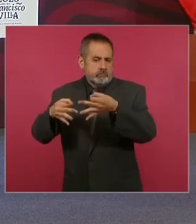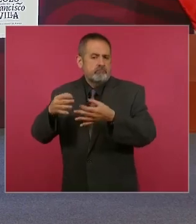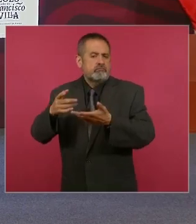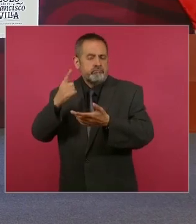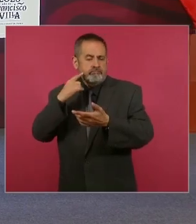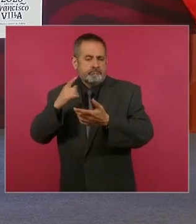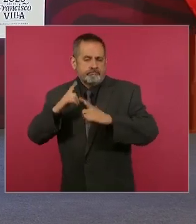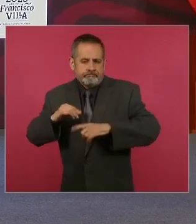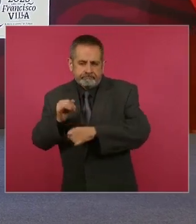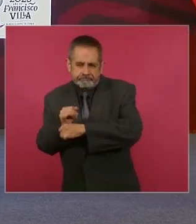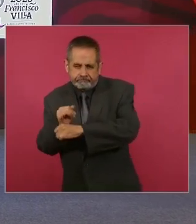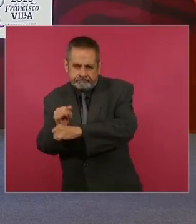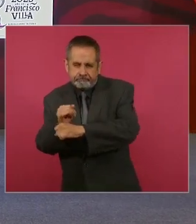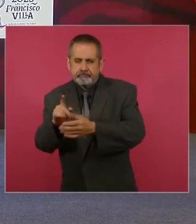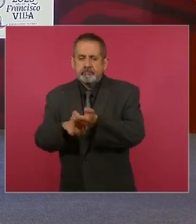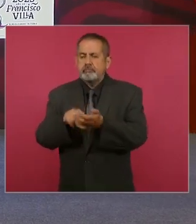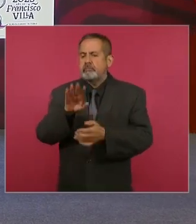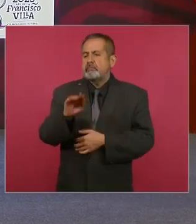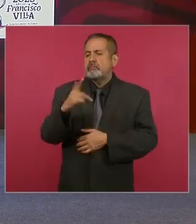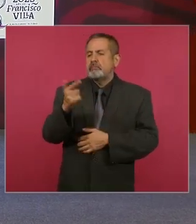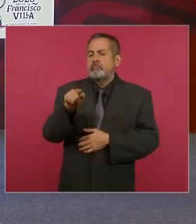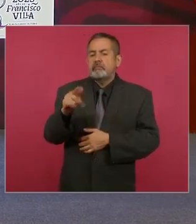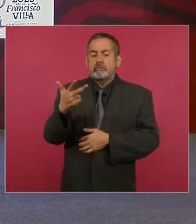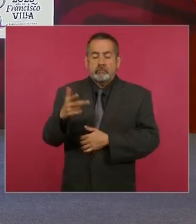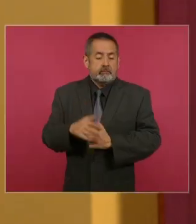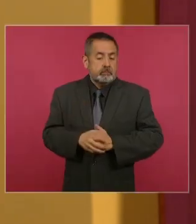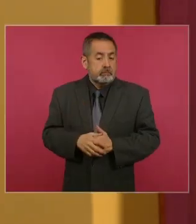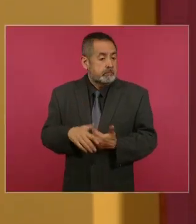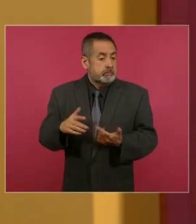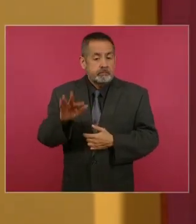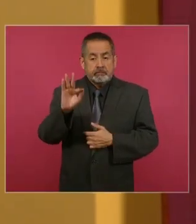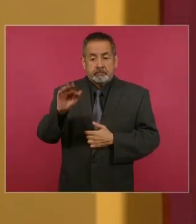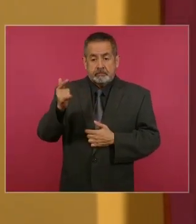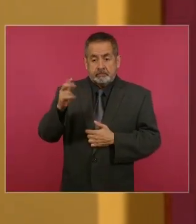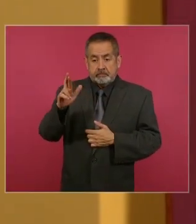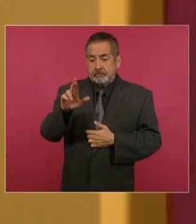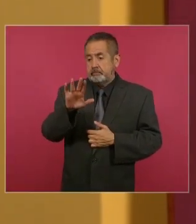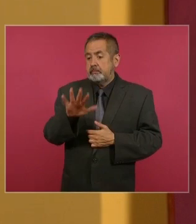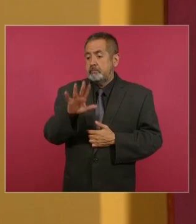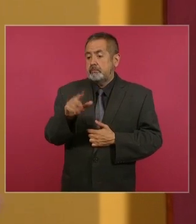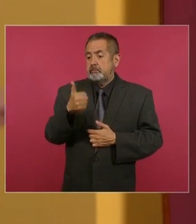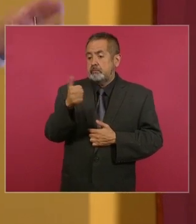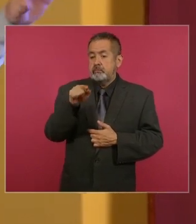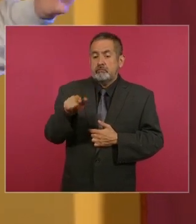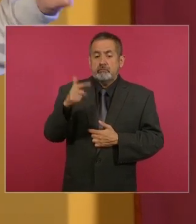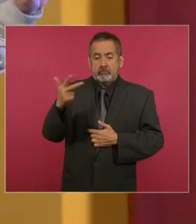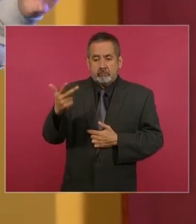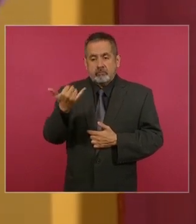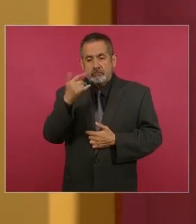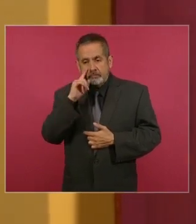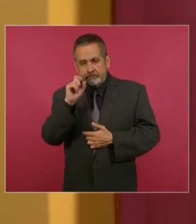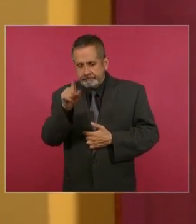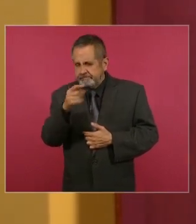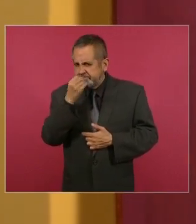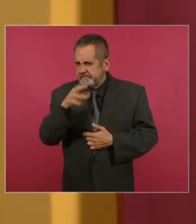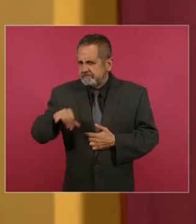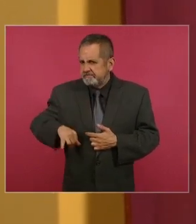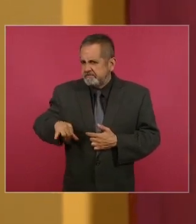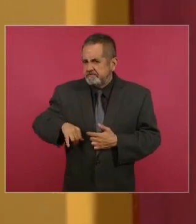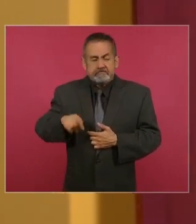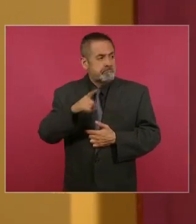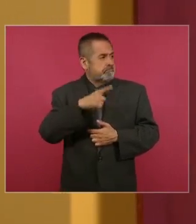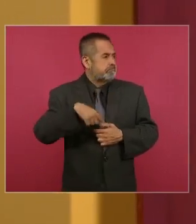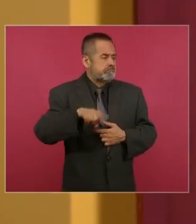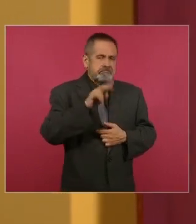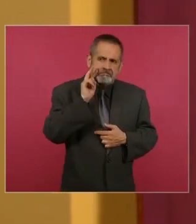Investigación 57.8%. Así la Fiscalía General de la República 56.8%. Y aquí es interesante cómo la